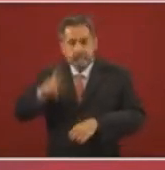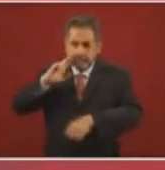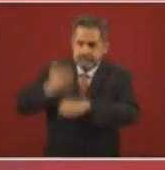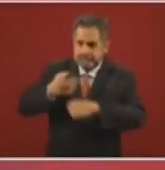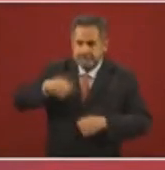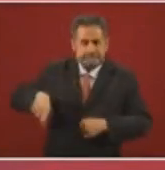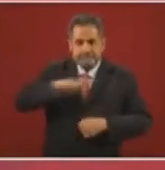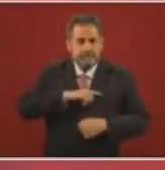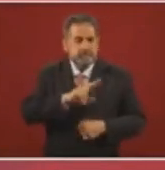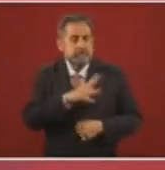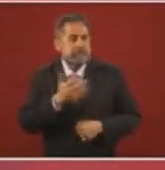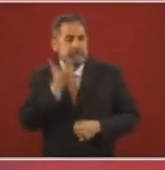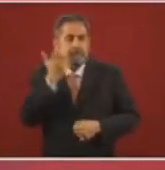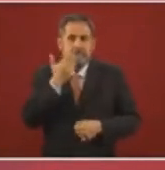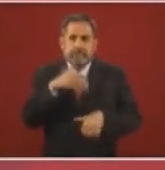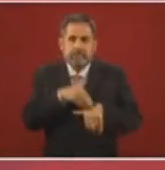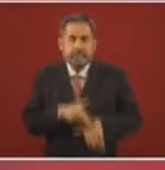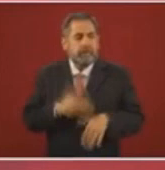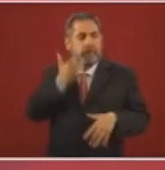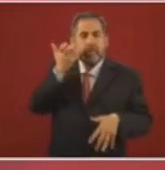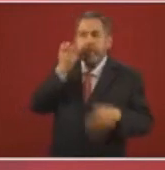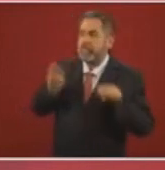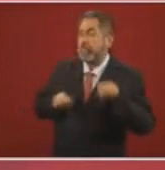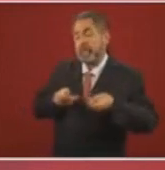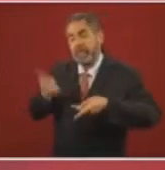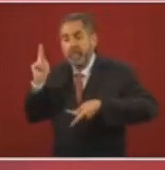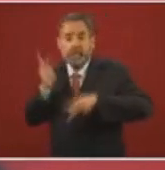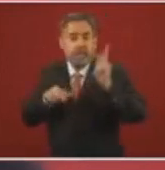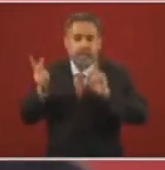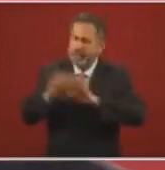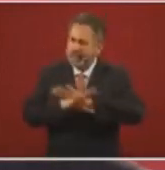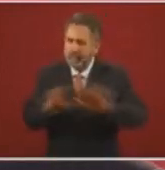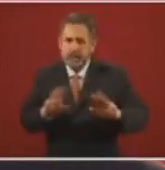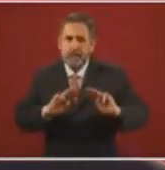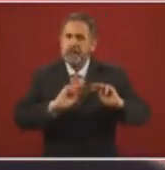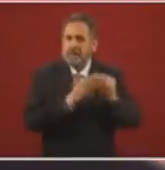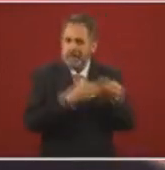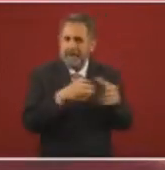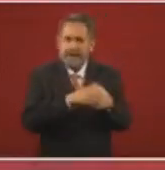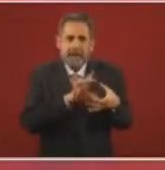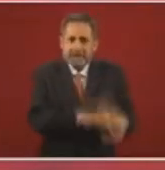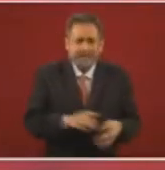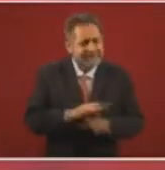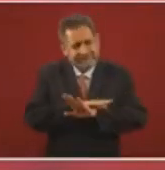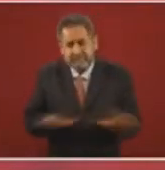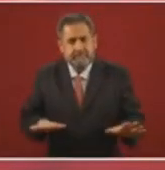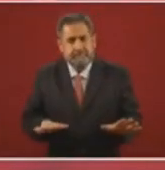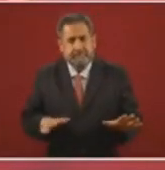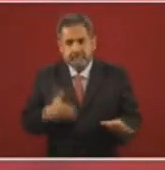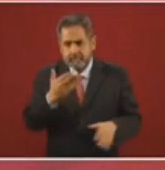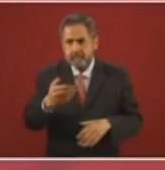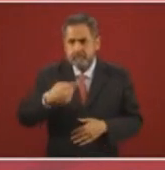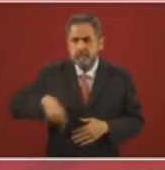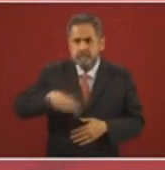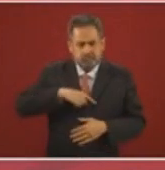no prestarnos a manipuleo a chantajes a mafias como ha dicho el presidente todos